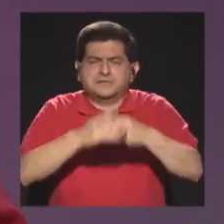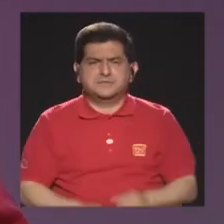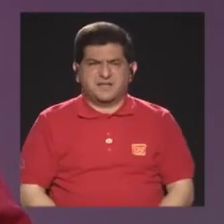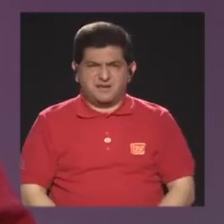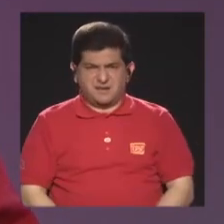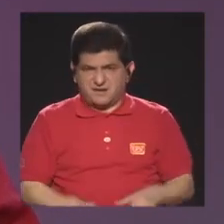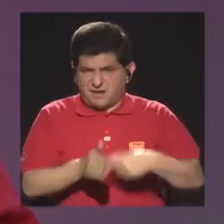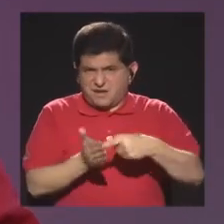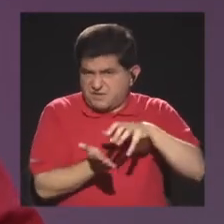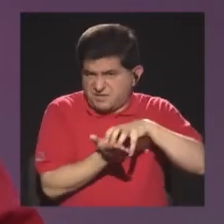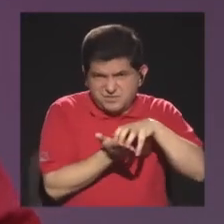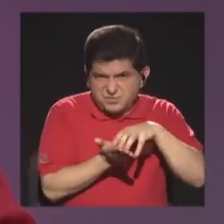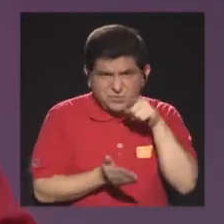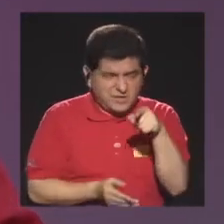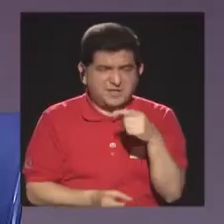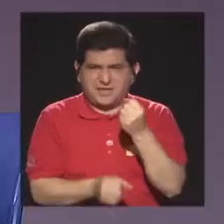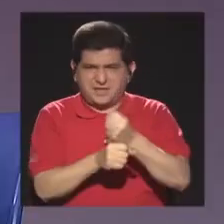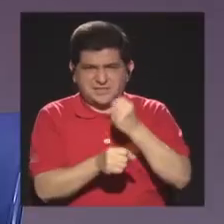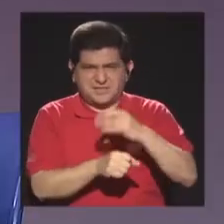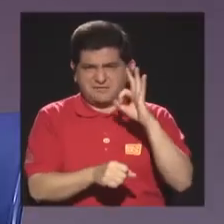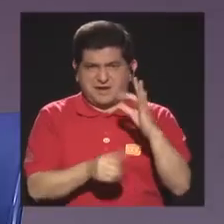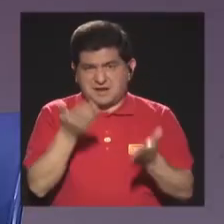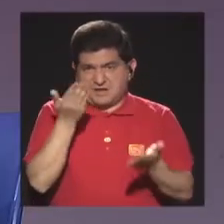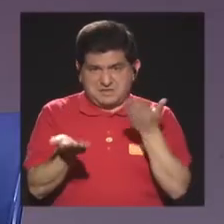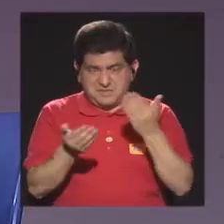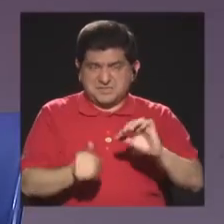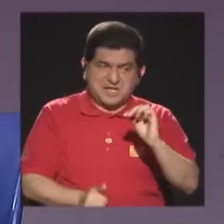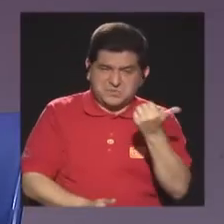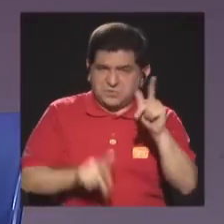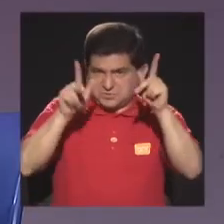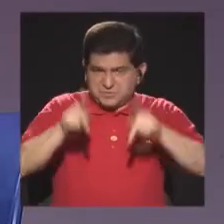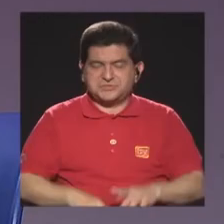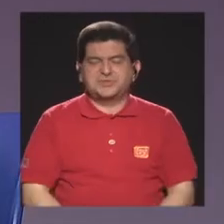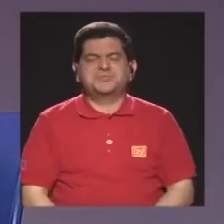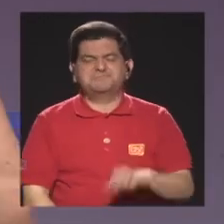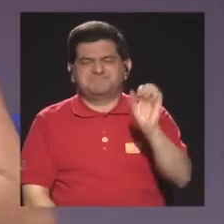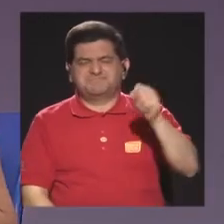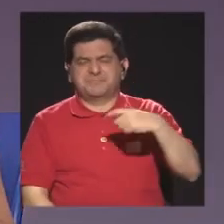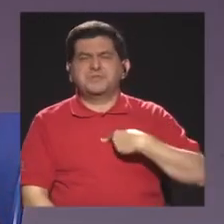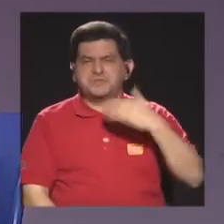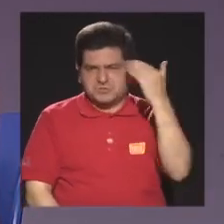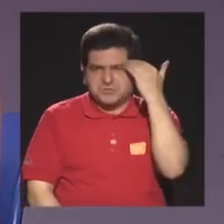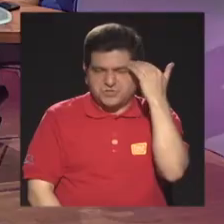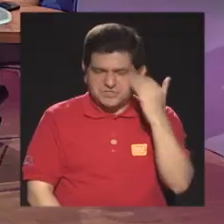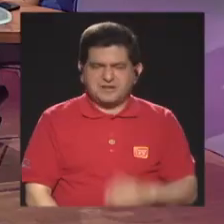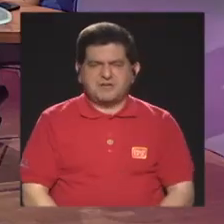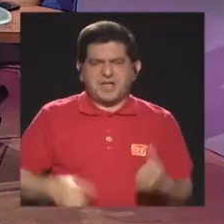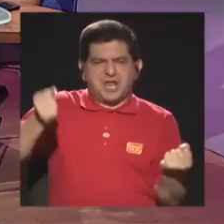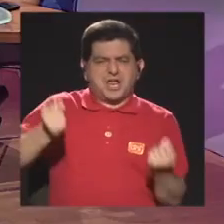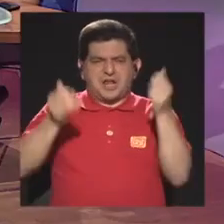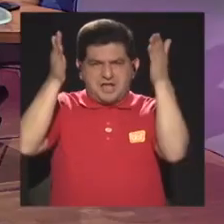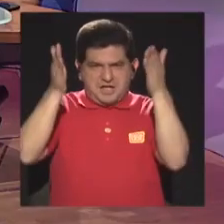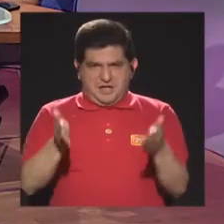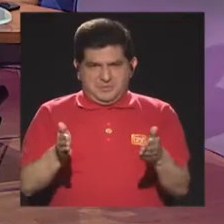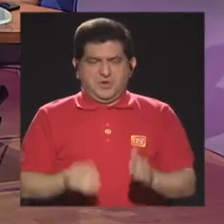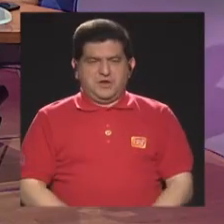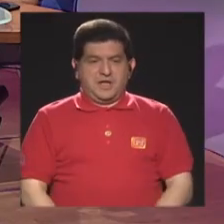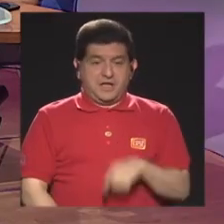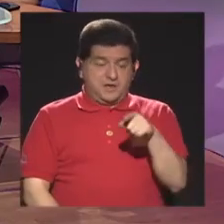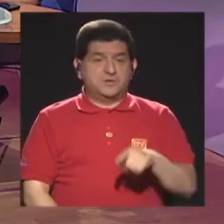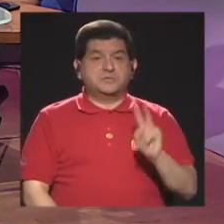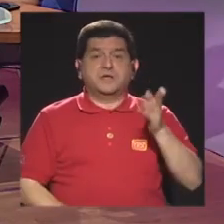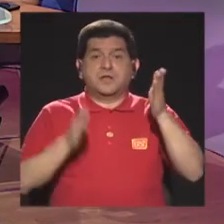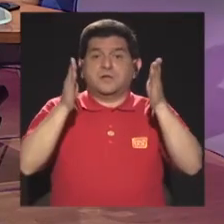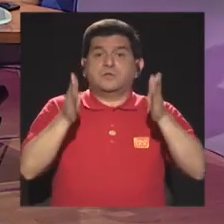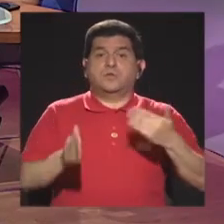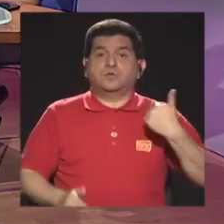bien, inicialmente al menos. Sí, inicialmente. Yo sabía lo que era que los traileros se iban a donde el